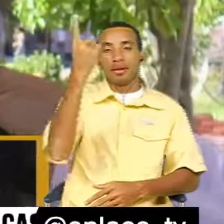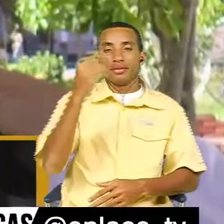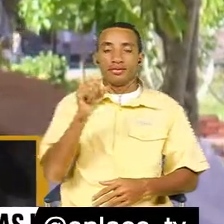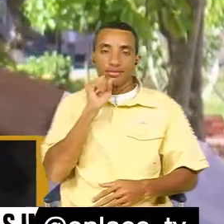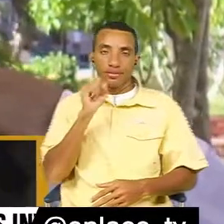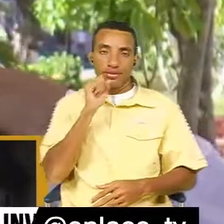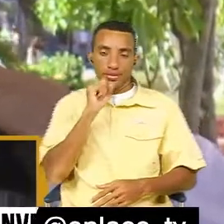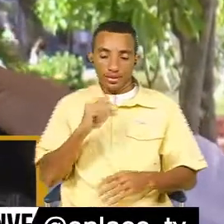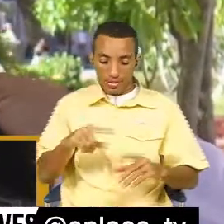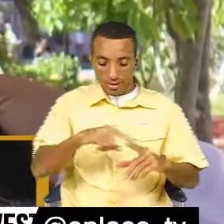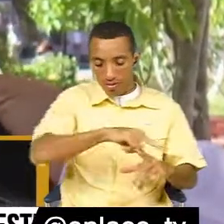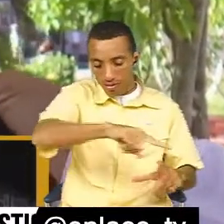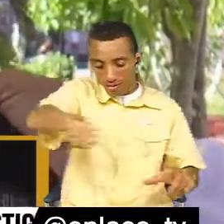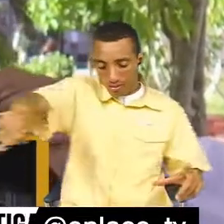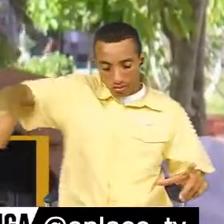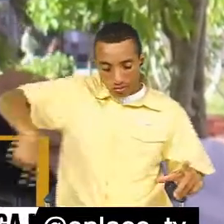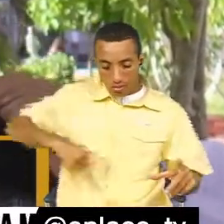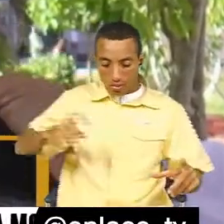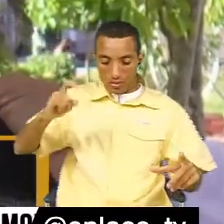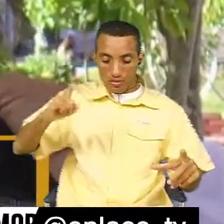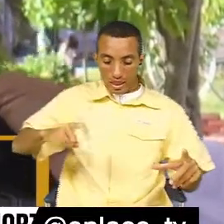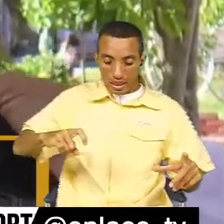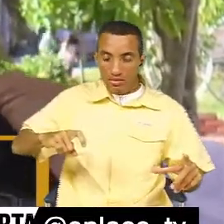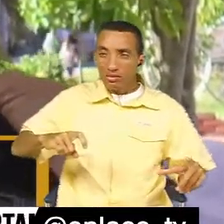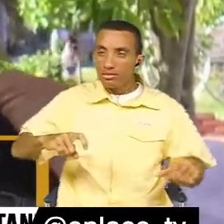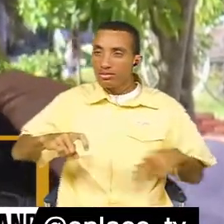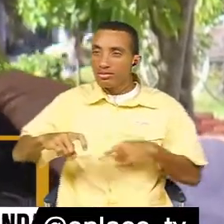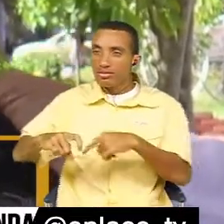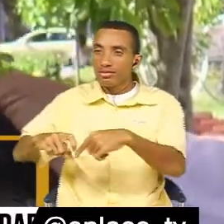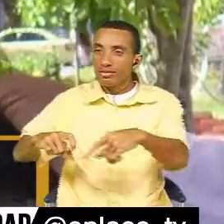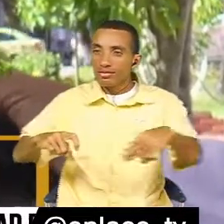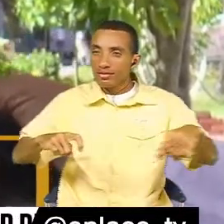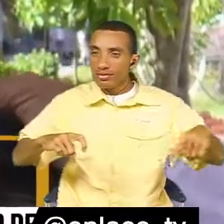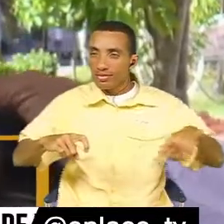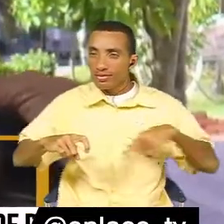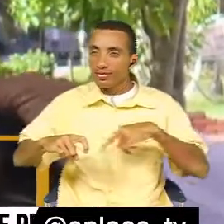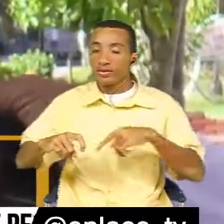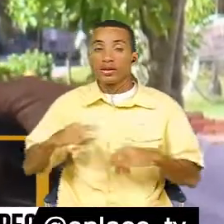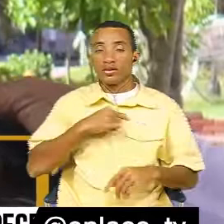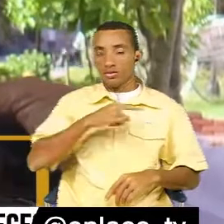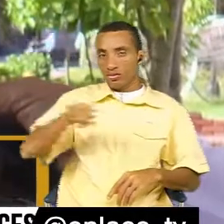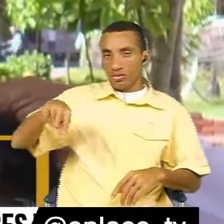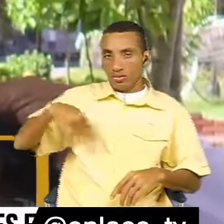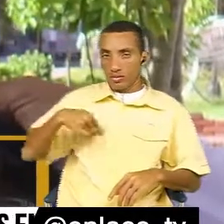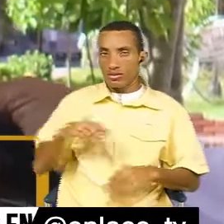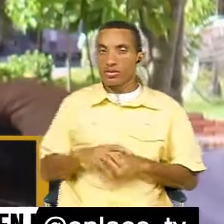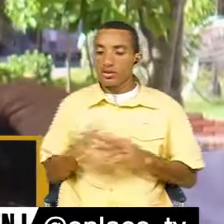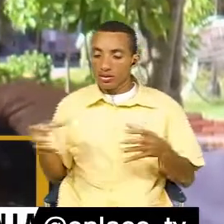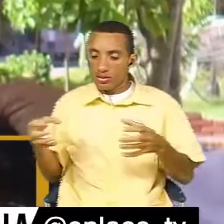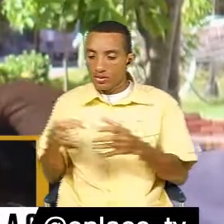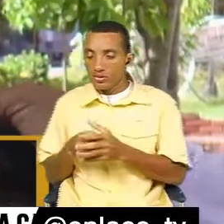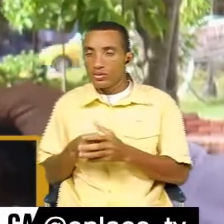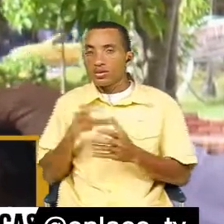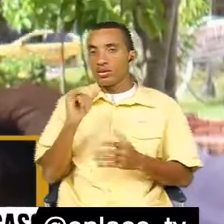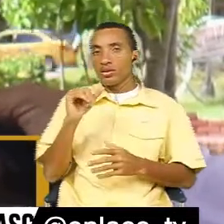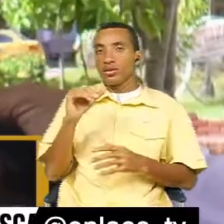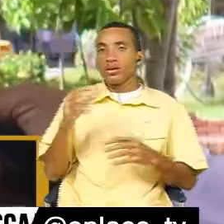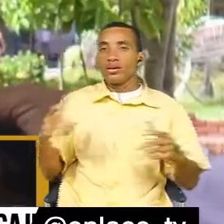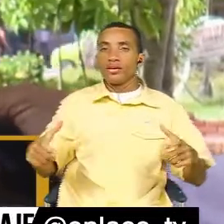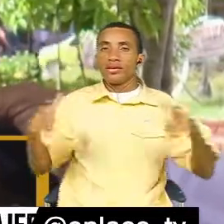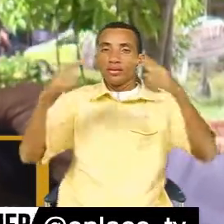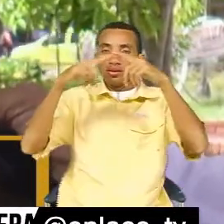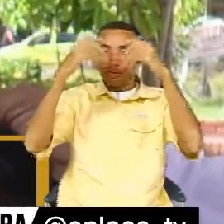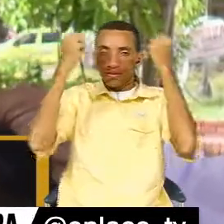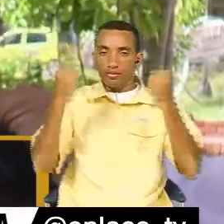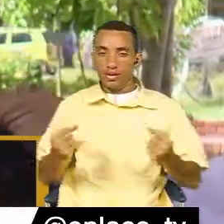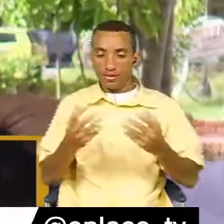Barranca pues ya habían varios grupos ya conformados, pero nosotros conformamos un grupo llamado El Imperio Vallenato, y fue el grupo que grabó el primer LP